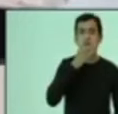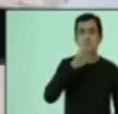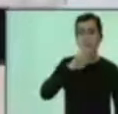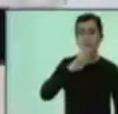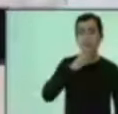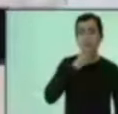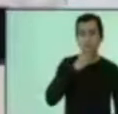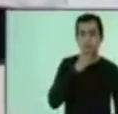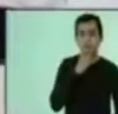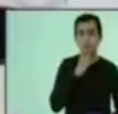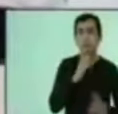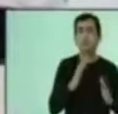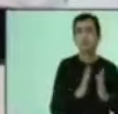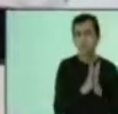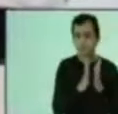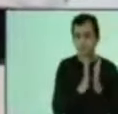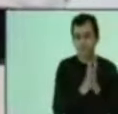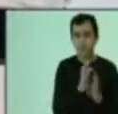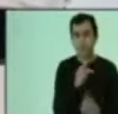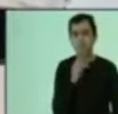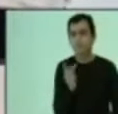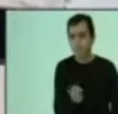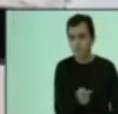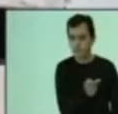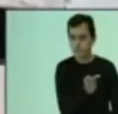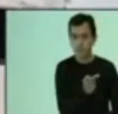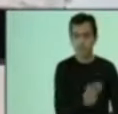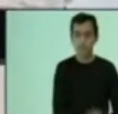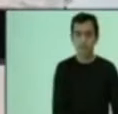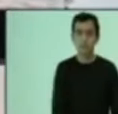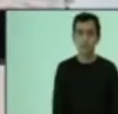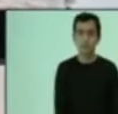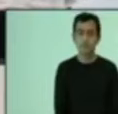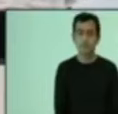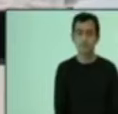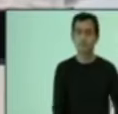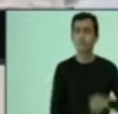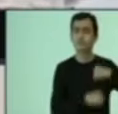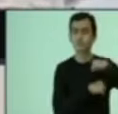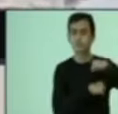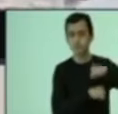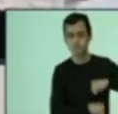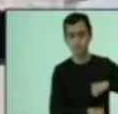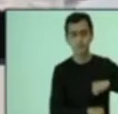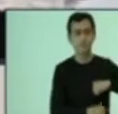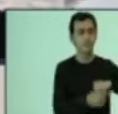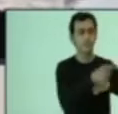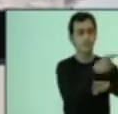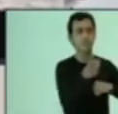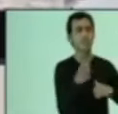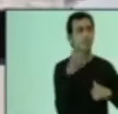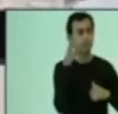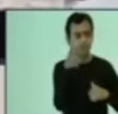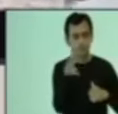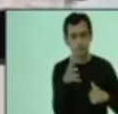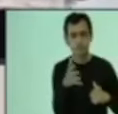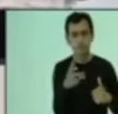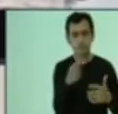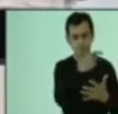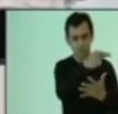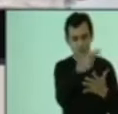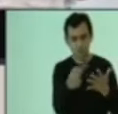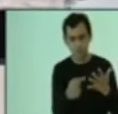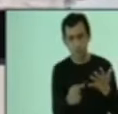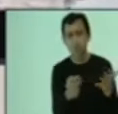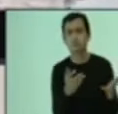su participación. Y la pregunta es la siguiente. Como autoridad municipal, ¿qué acciones implementarán para evitar